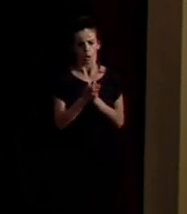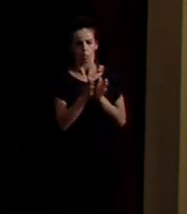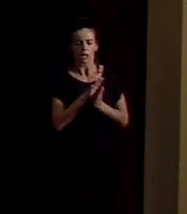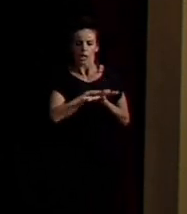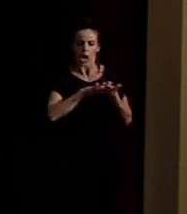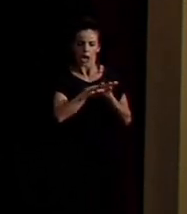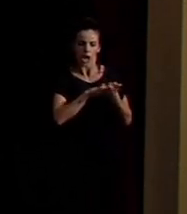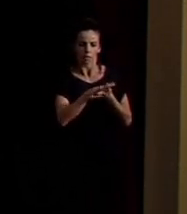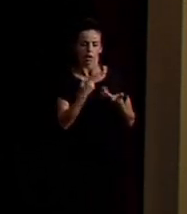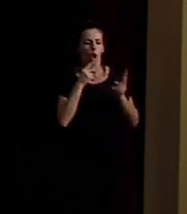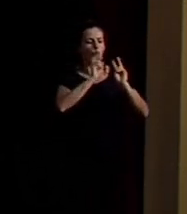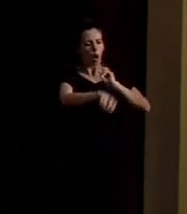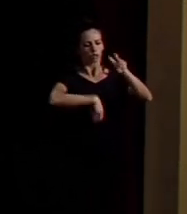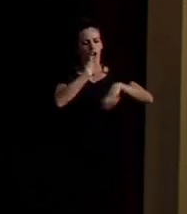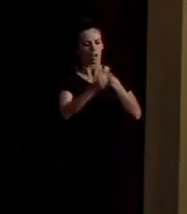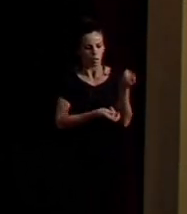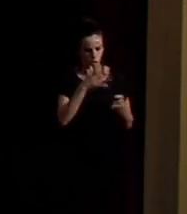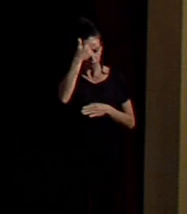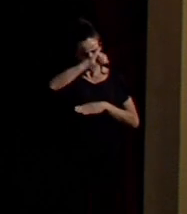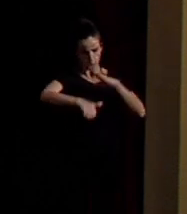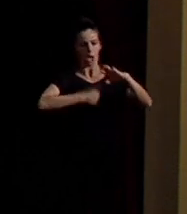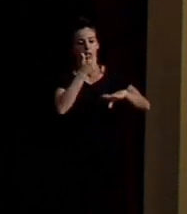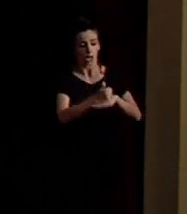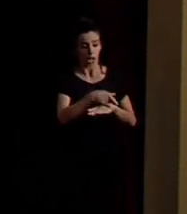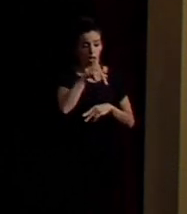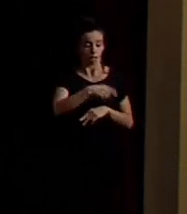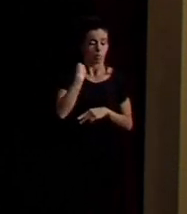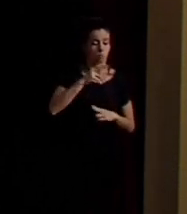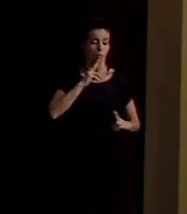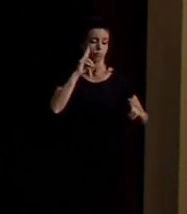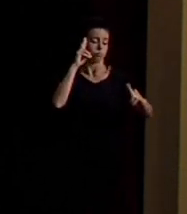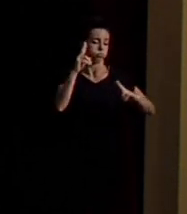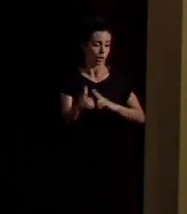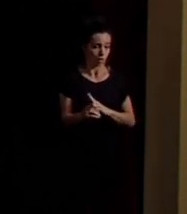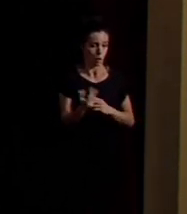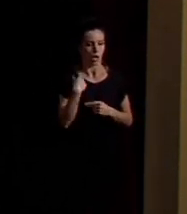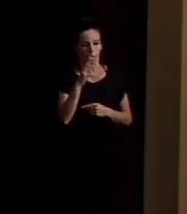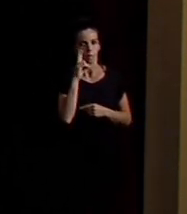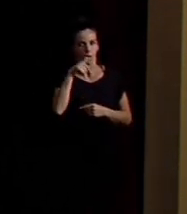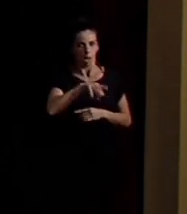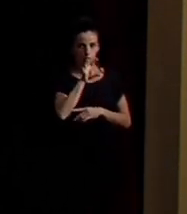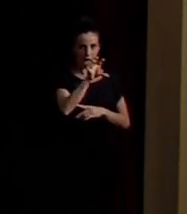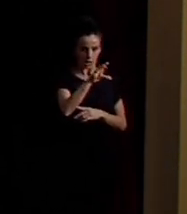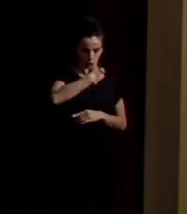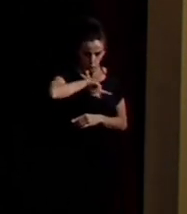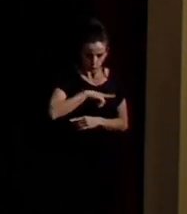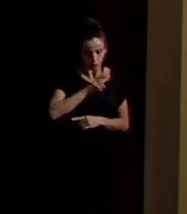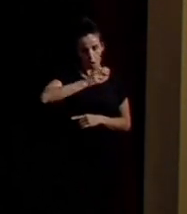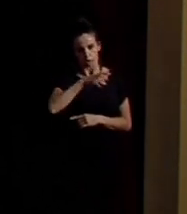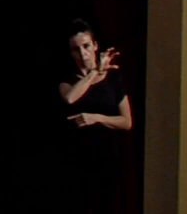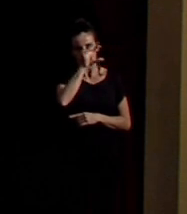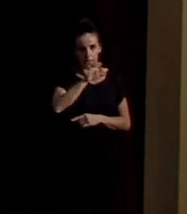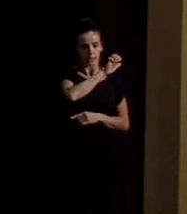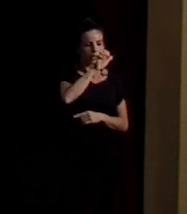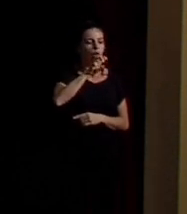de una contrarreforma patriarcal, es decir, esa reacción que estamos viendo no solamente en nuestro país, sino en otros países, en Estados Unidos,